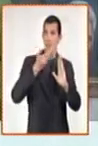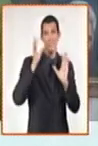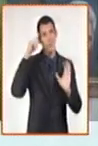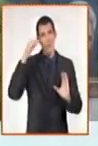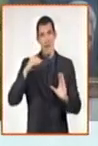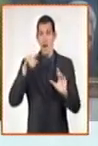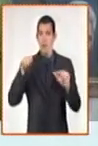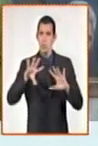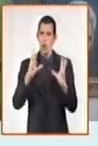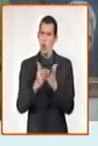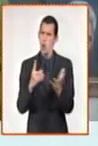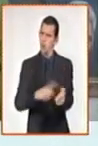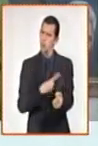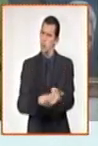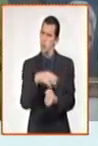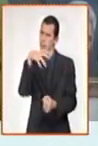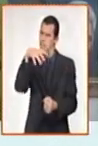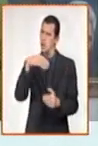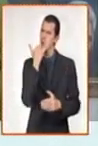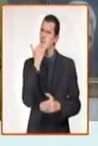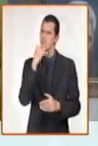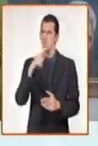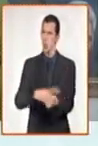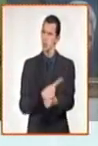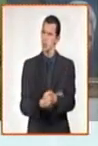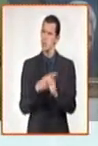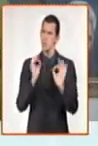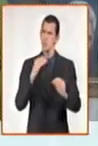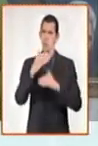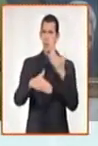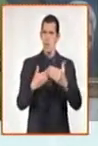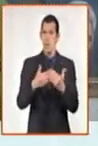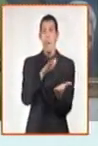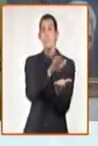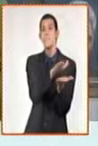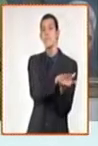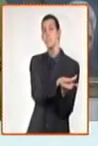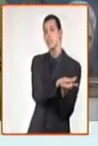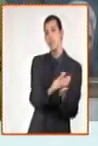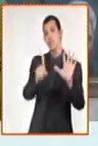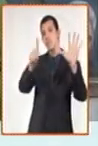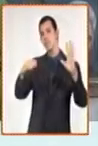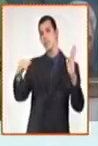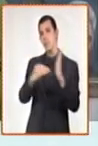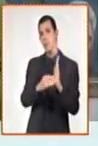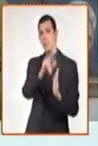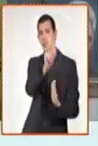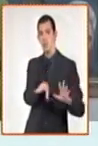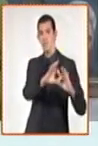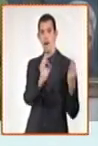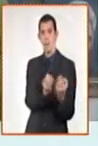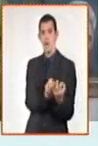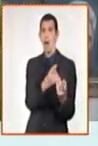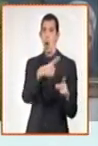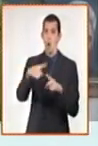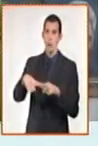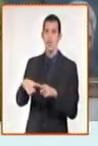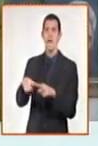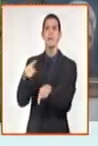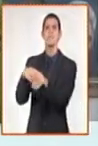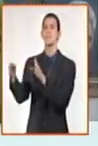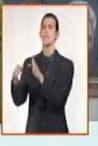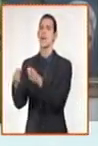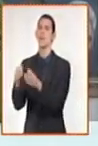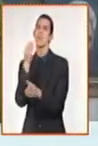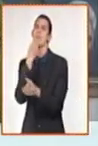eventos sufrimos afectaciones, quedaban pendientes aún aproximadamente unas 6.000 afectaciones, muchas de estas familias vivían en facilidades temporales,